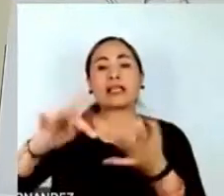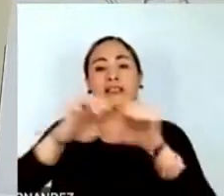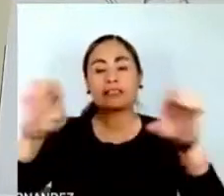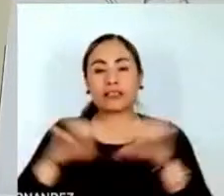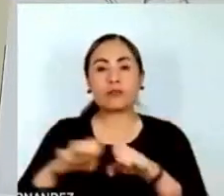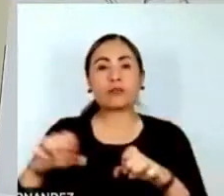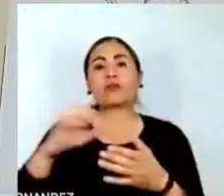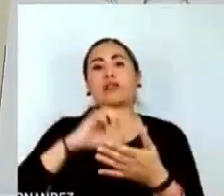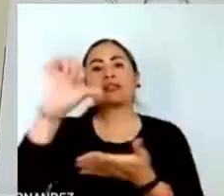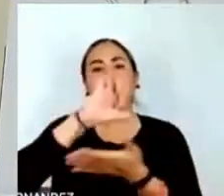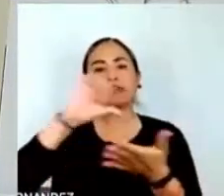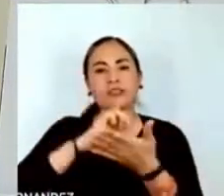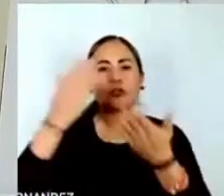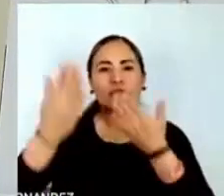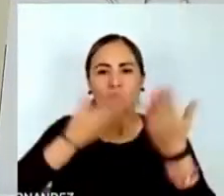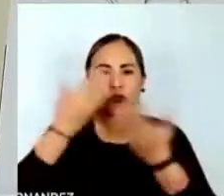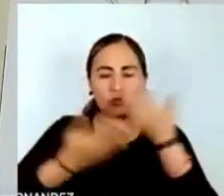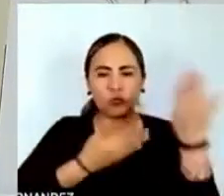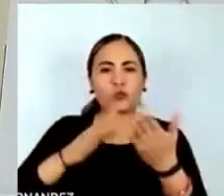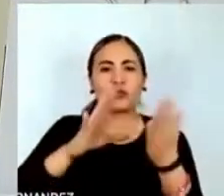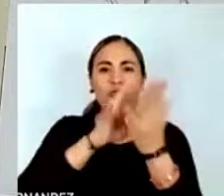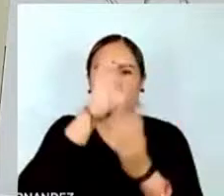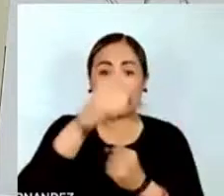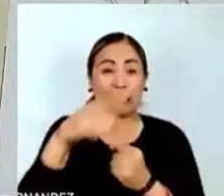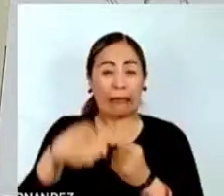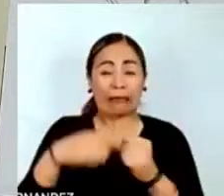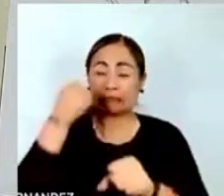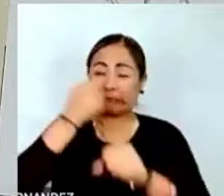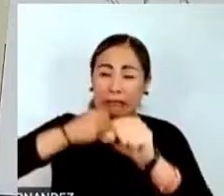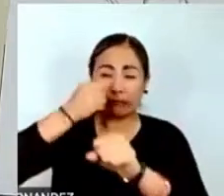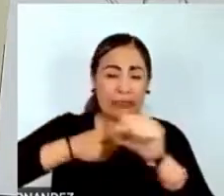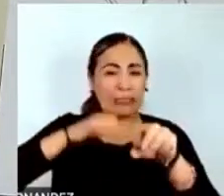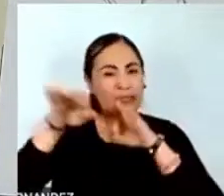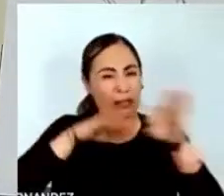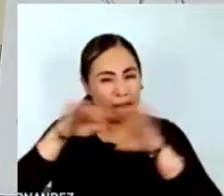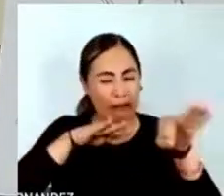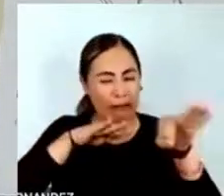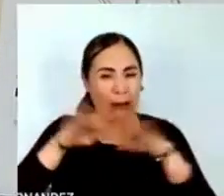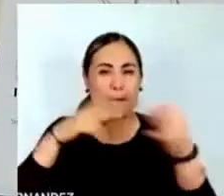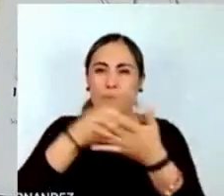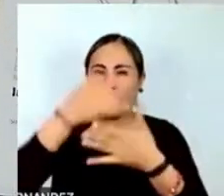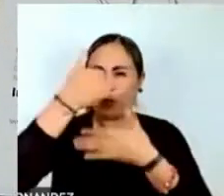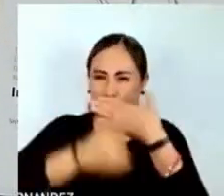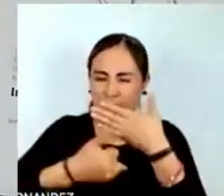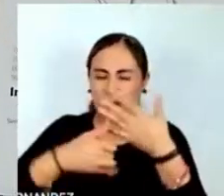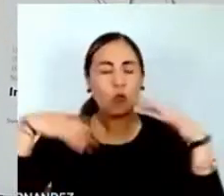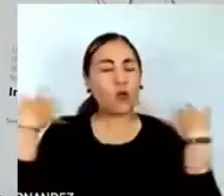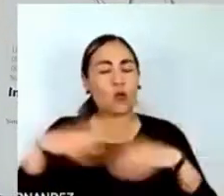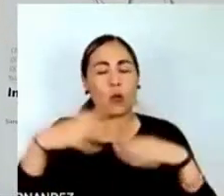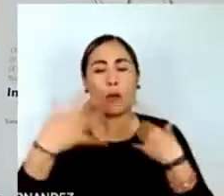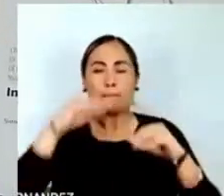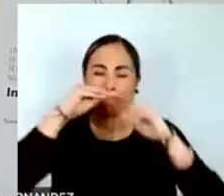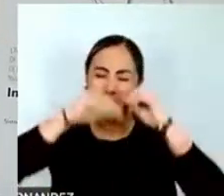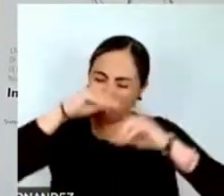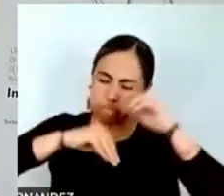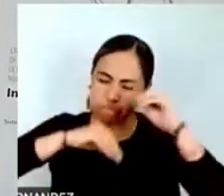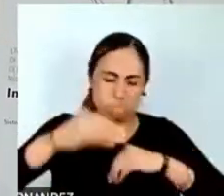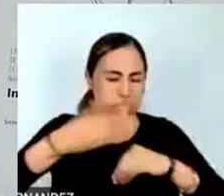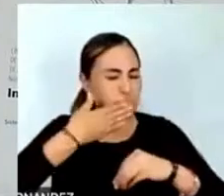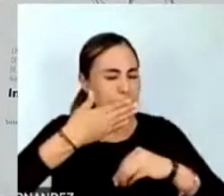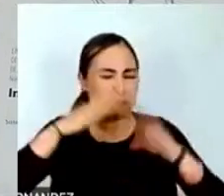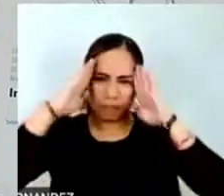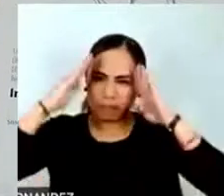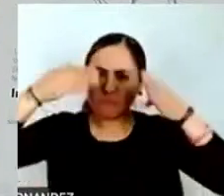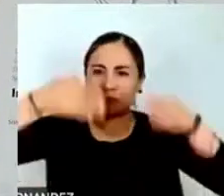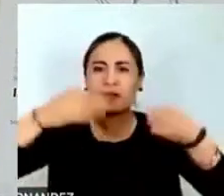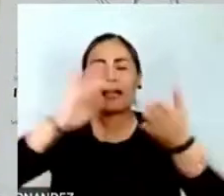estado trabajando tan intensamente en este proyecto y que lo han hecho con muchísimo compromiso. Gracias a todo el